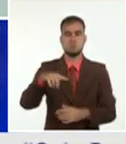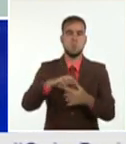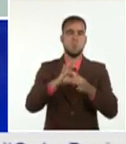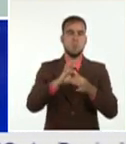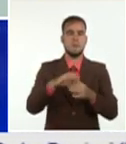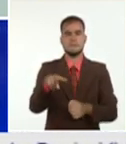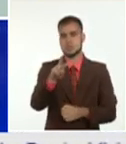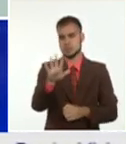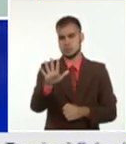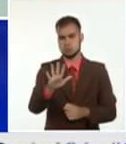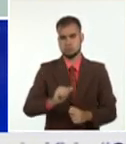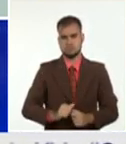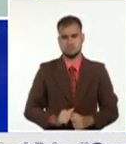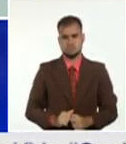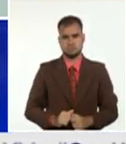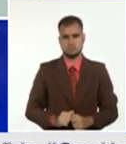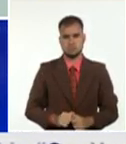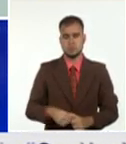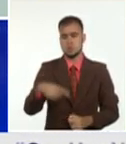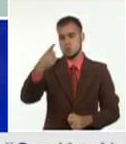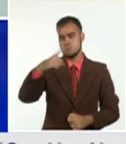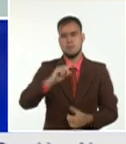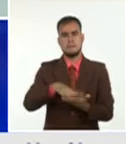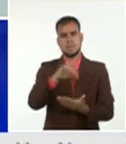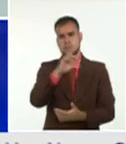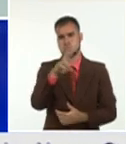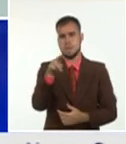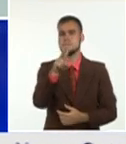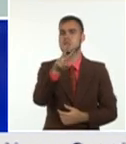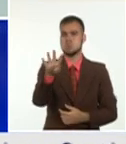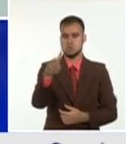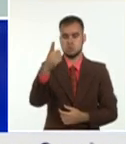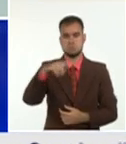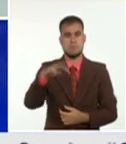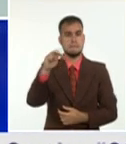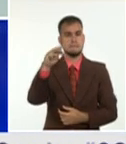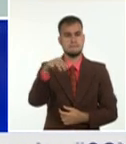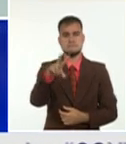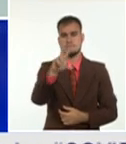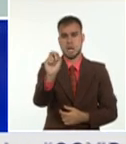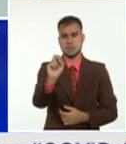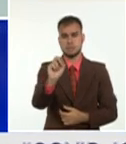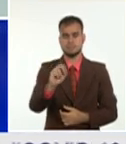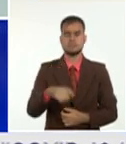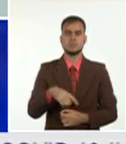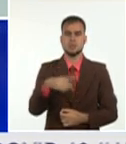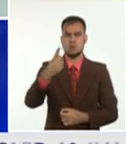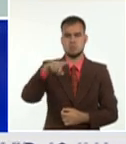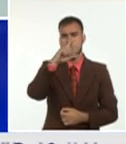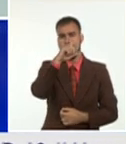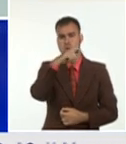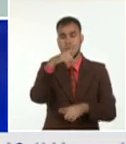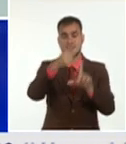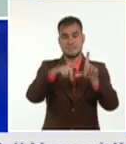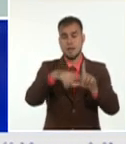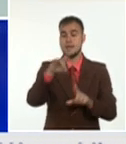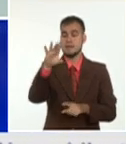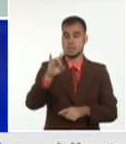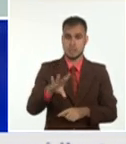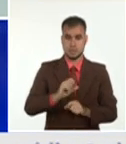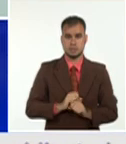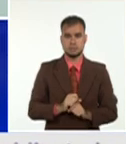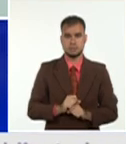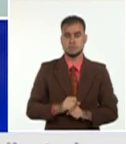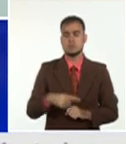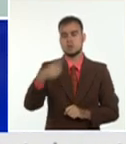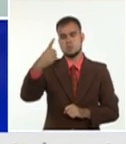25, Plaza de la Revolución 24, Marianao 20, Cotorro y Regla 15 cada uno, y Habana Vieja